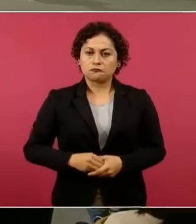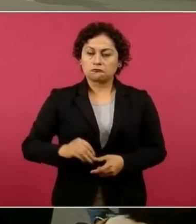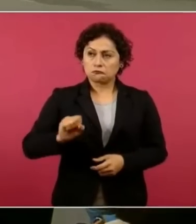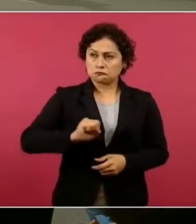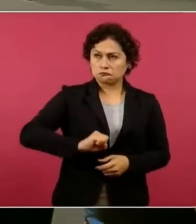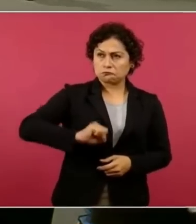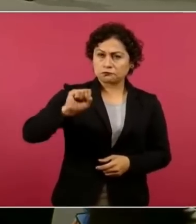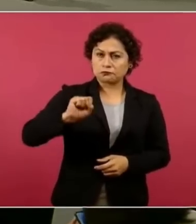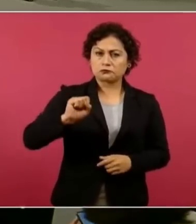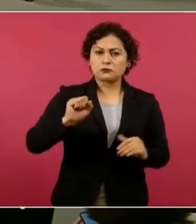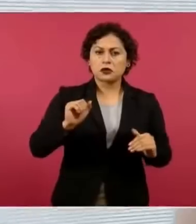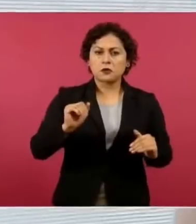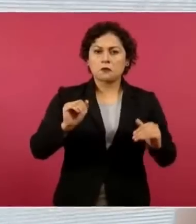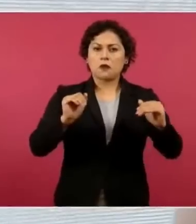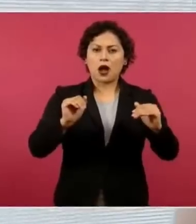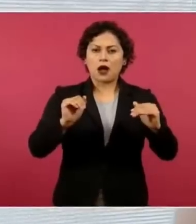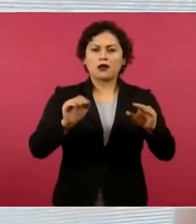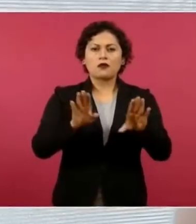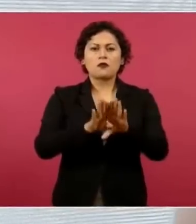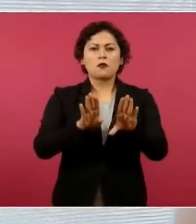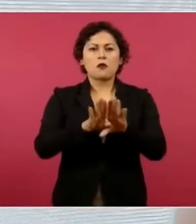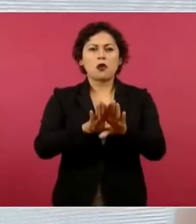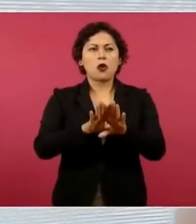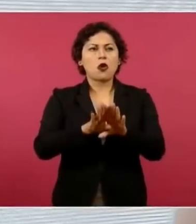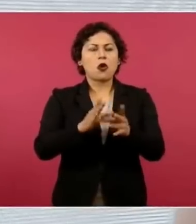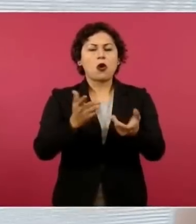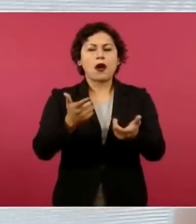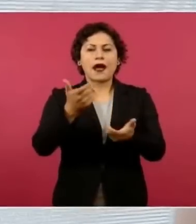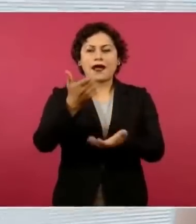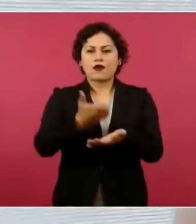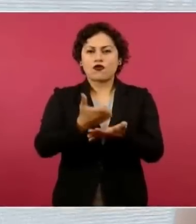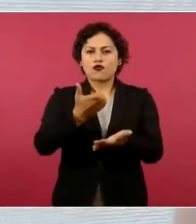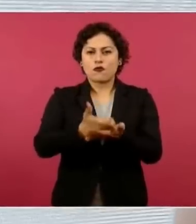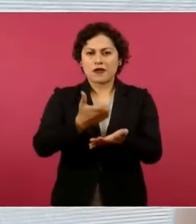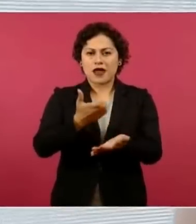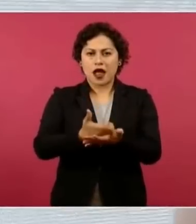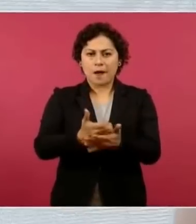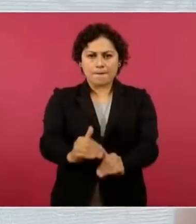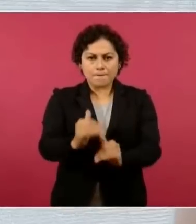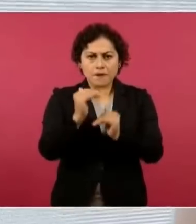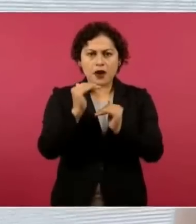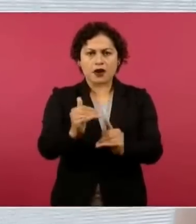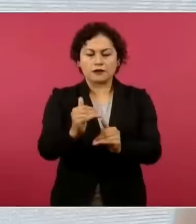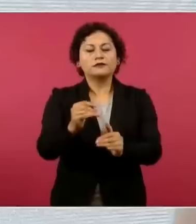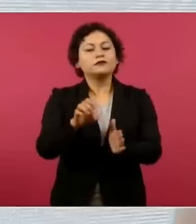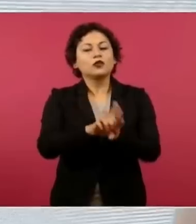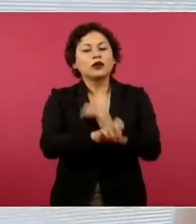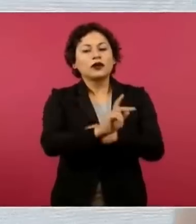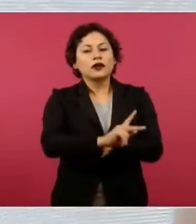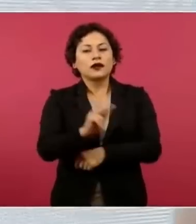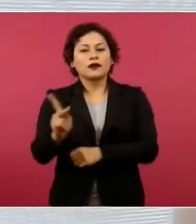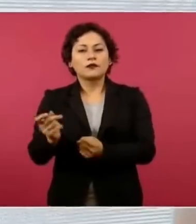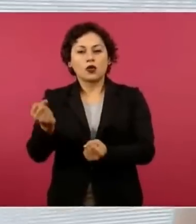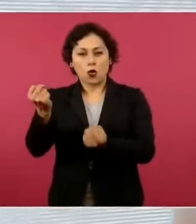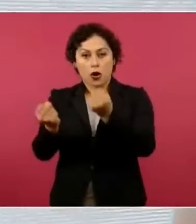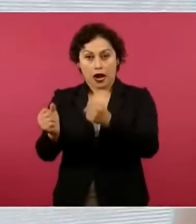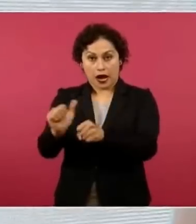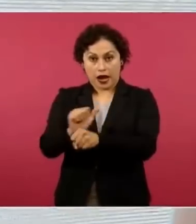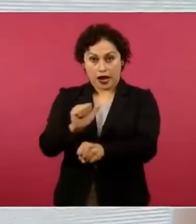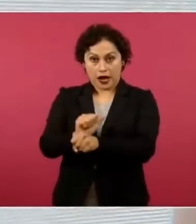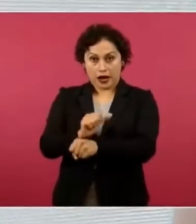la economía. Es como si un carro se calienta y para que no se caliente, que eso es la